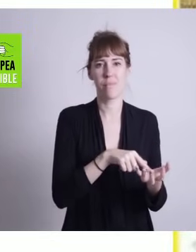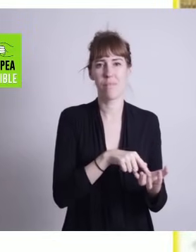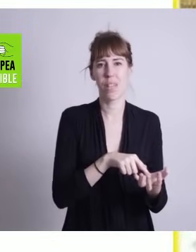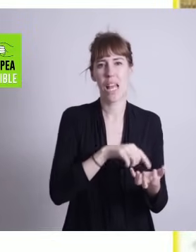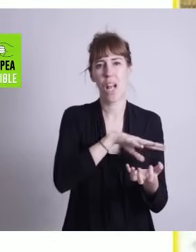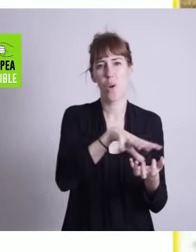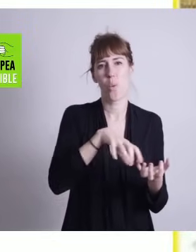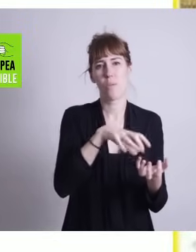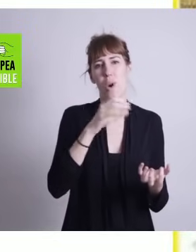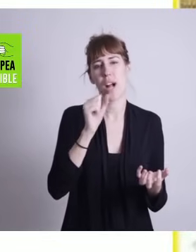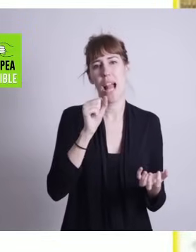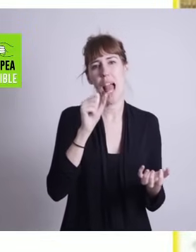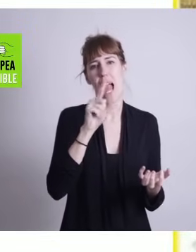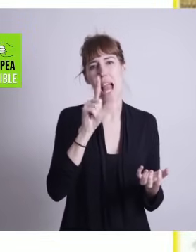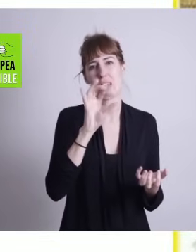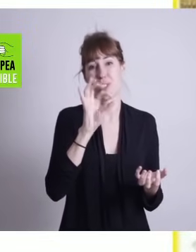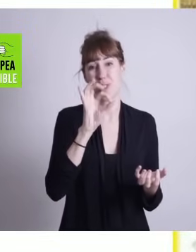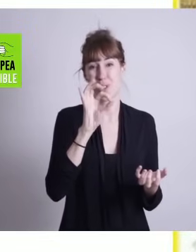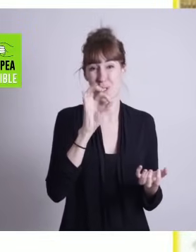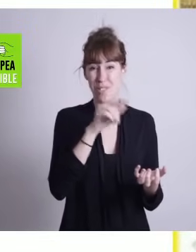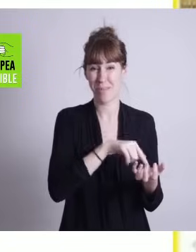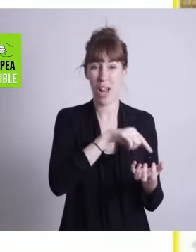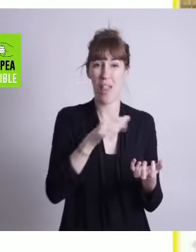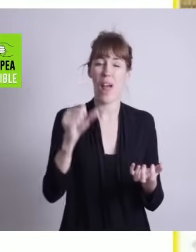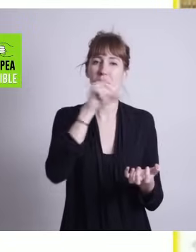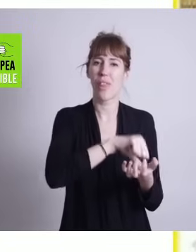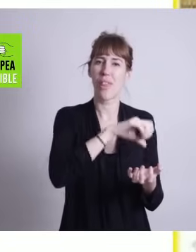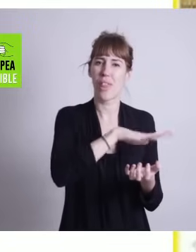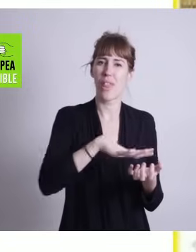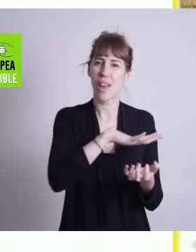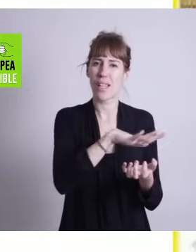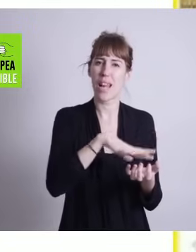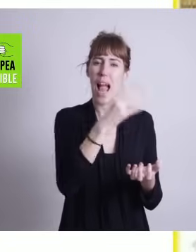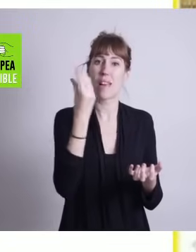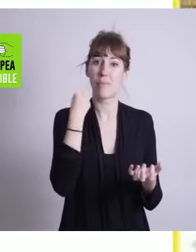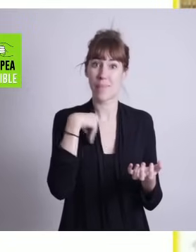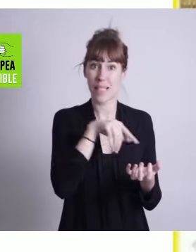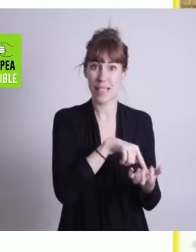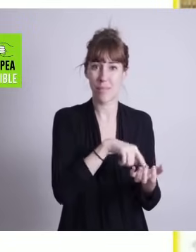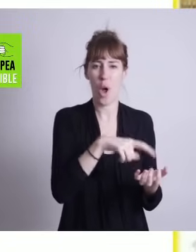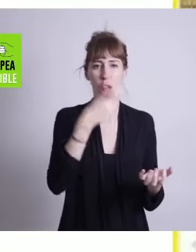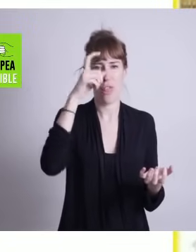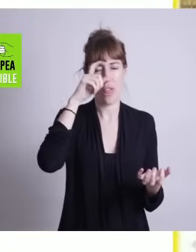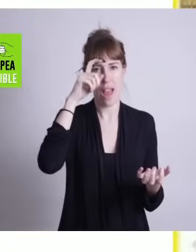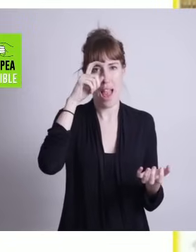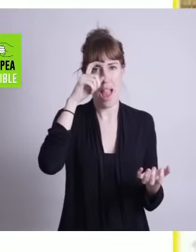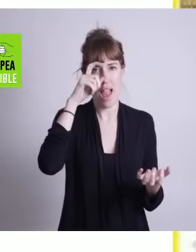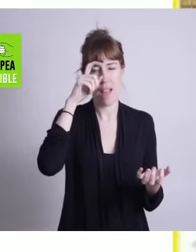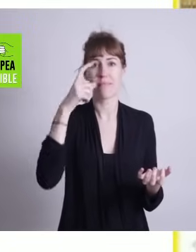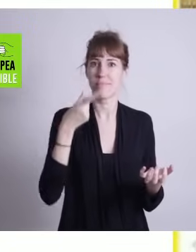que es esta zona central que se asemejaría o estaría en sintonía con lo que es la ceja del ojo de horus.